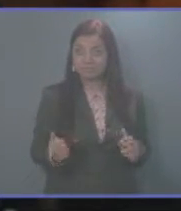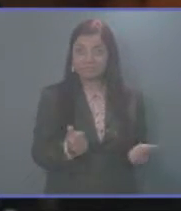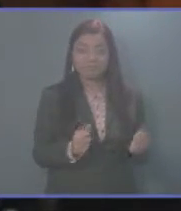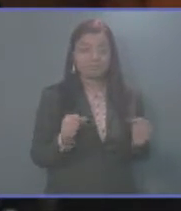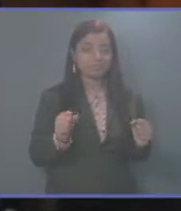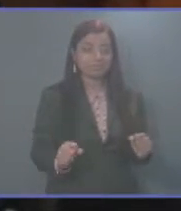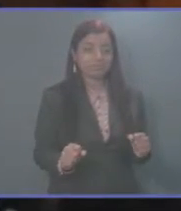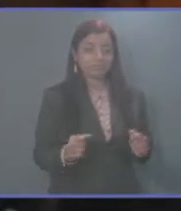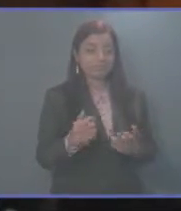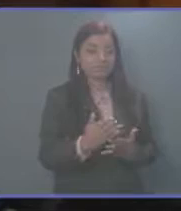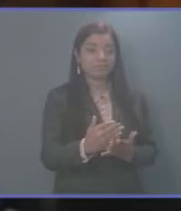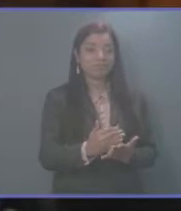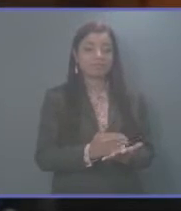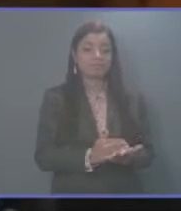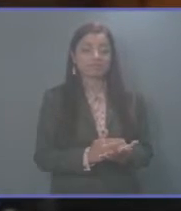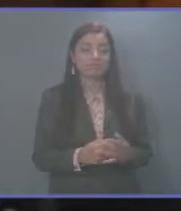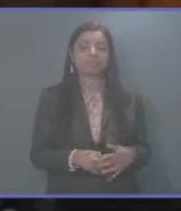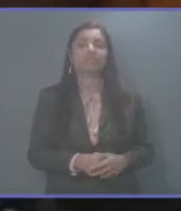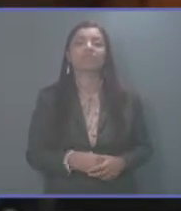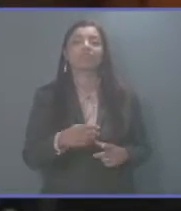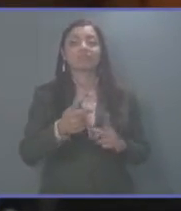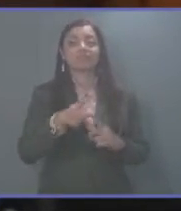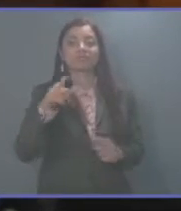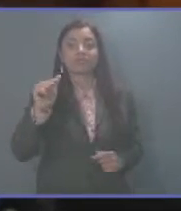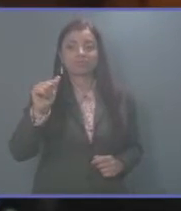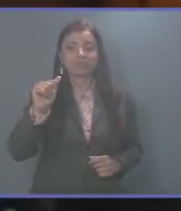a continuación. A.